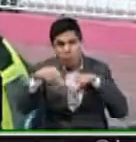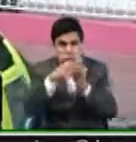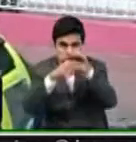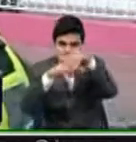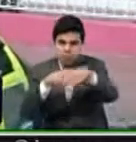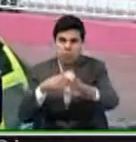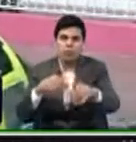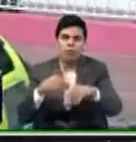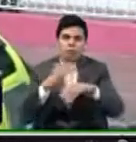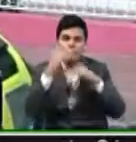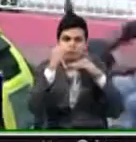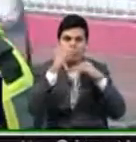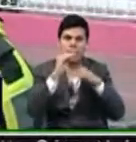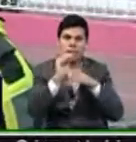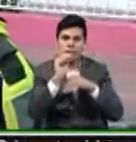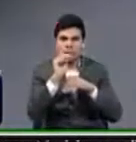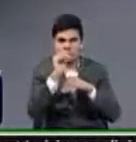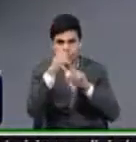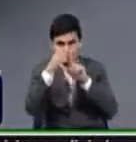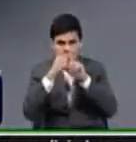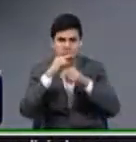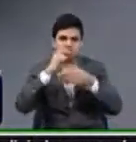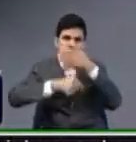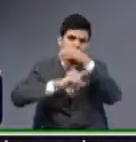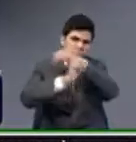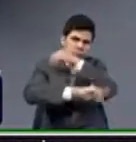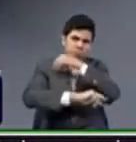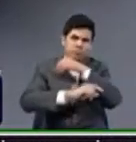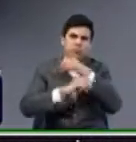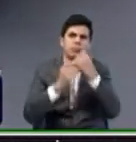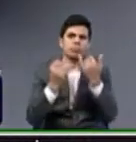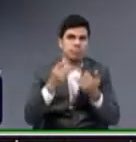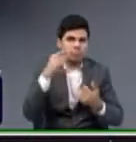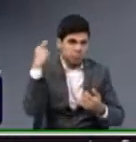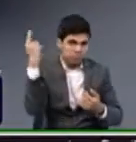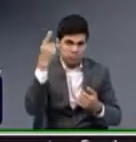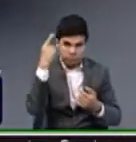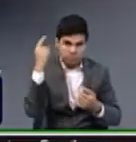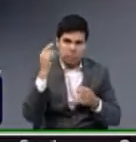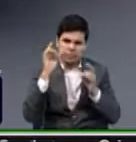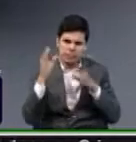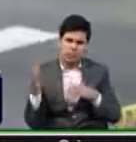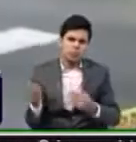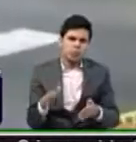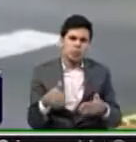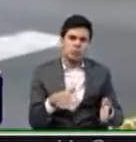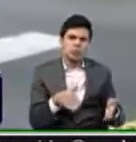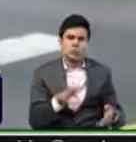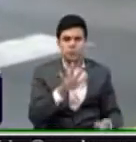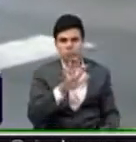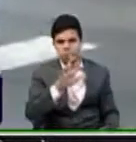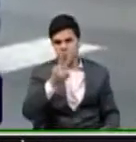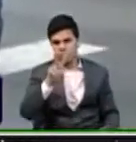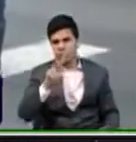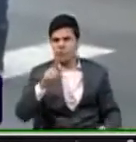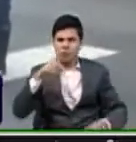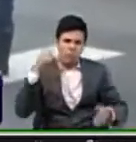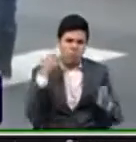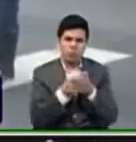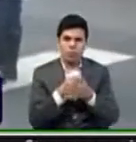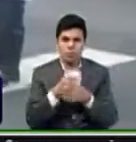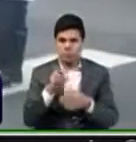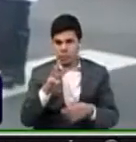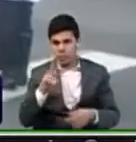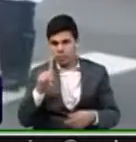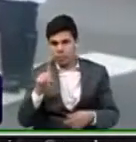un salario mínimo mensual vigente. Reportan el incremento de hechos fatales, 52 personas han muerto en accidentes, 36 de